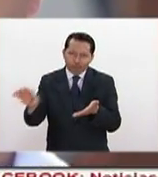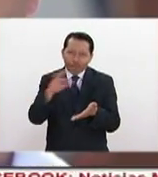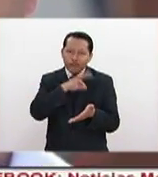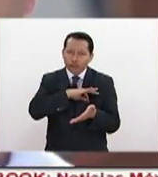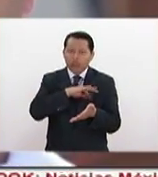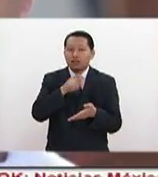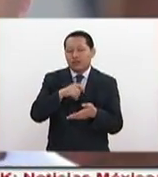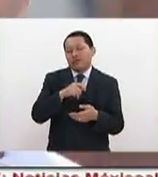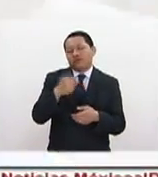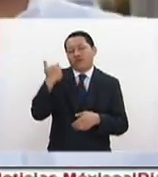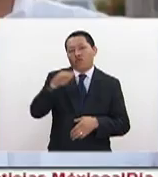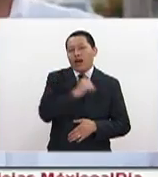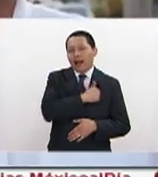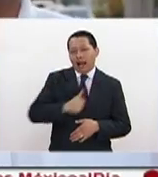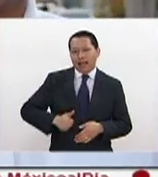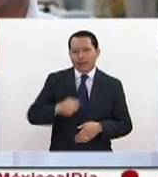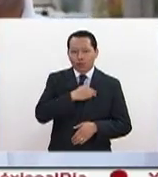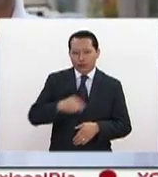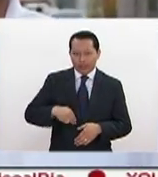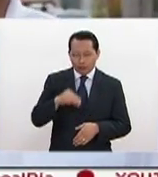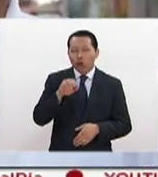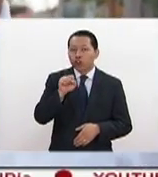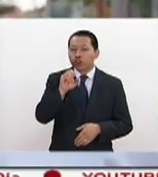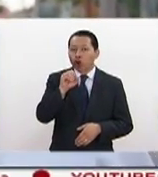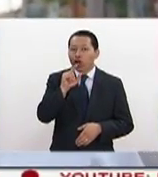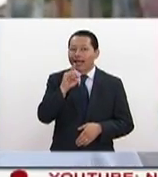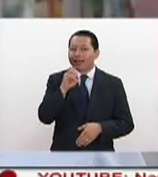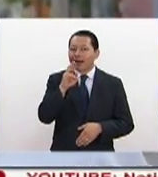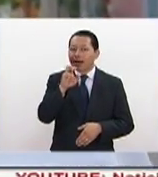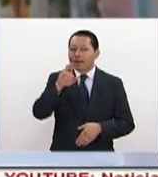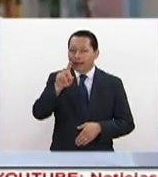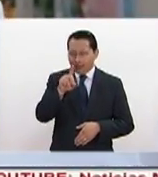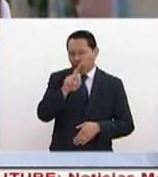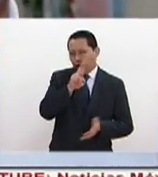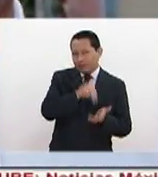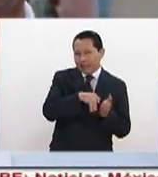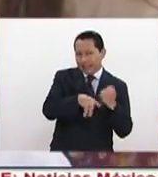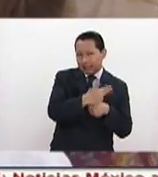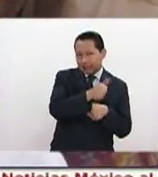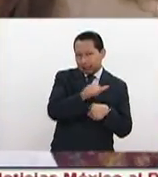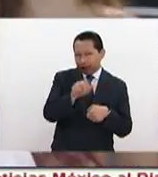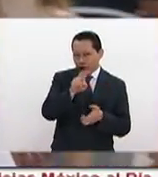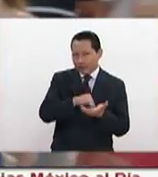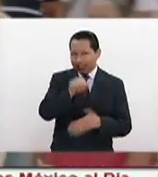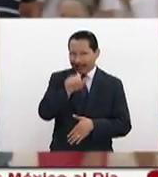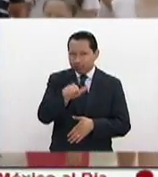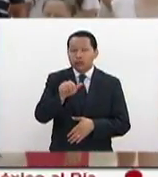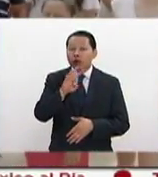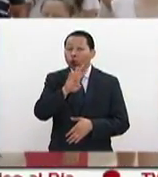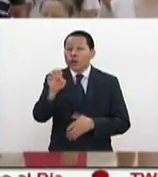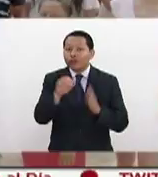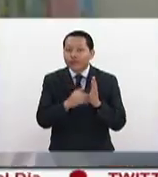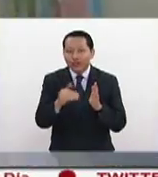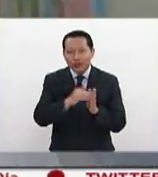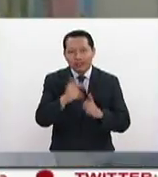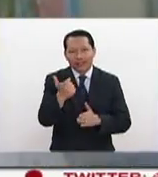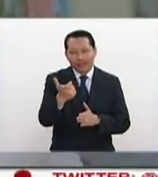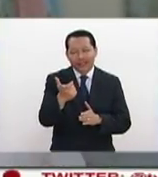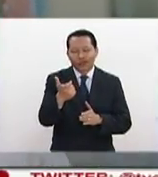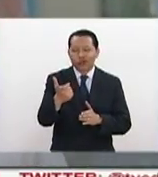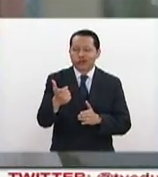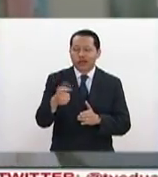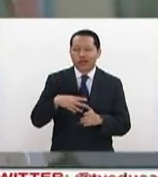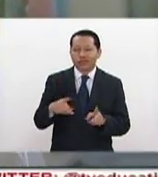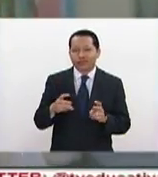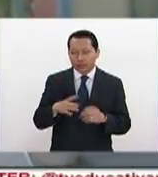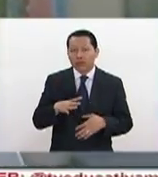más cuando fue alcalde del municipio de Solidaridad entre 2013 y 2016, 400 millones de pesos.